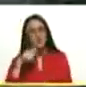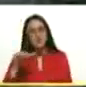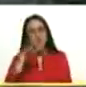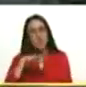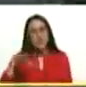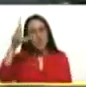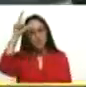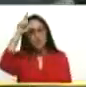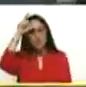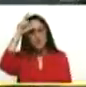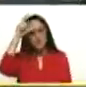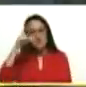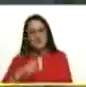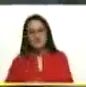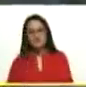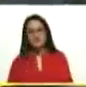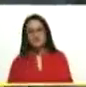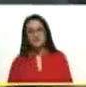Turquía.